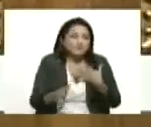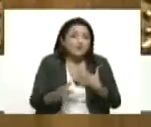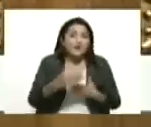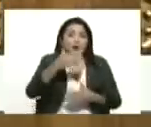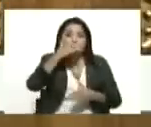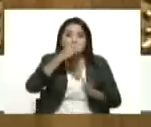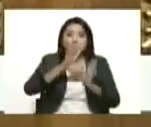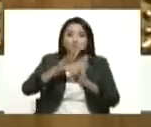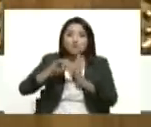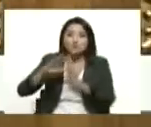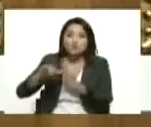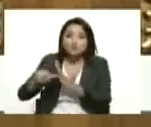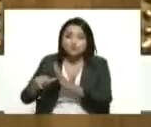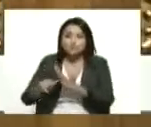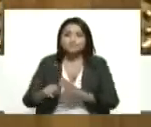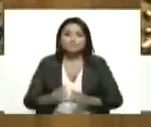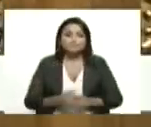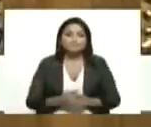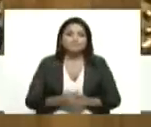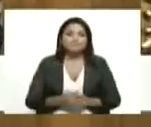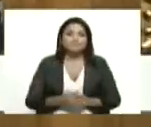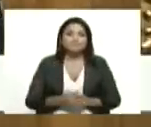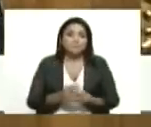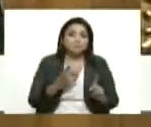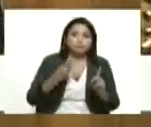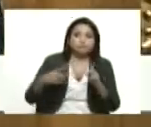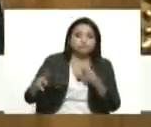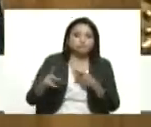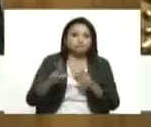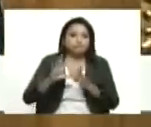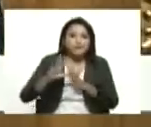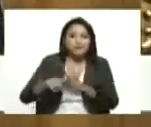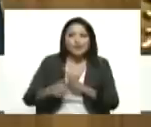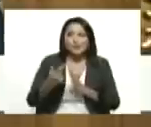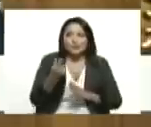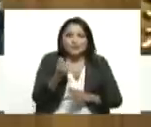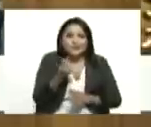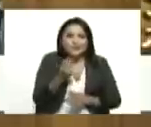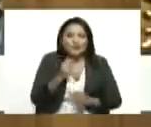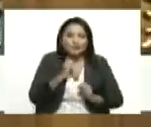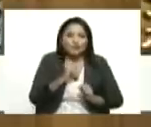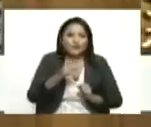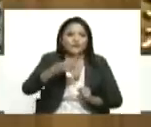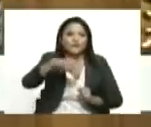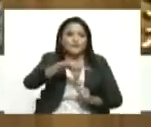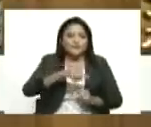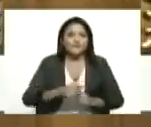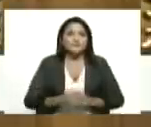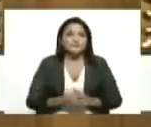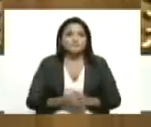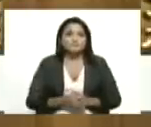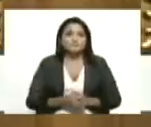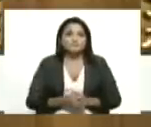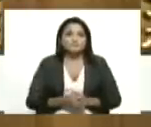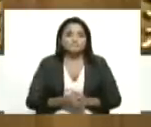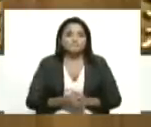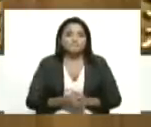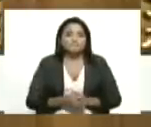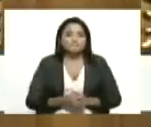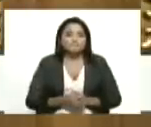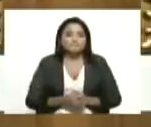corrupción. Vicios, desviaciones, una corrupción que va más